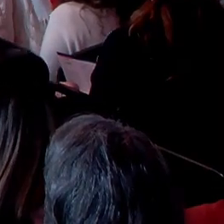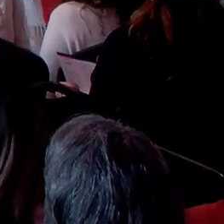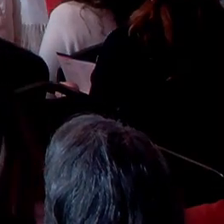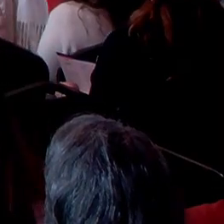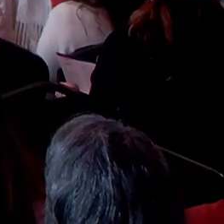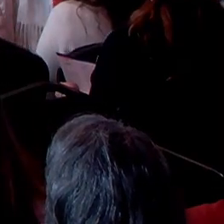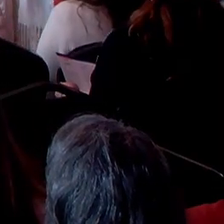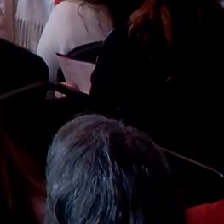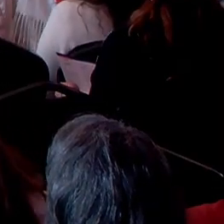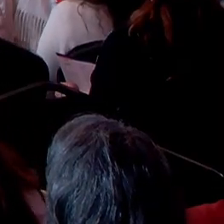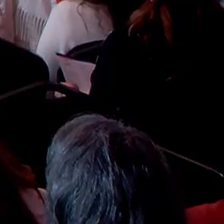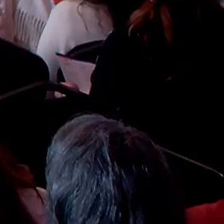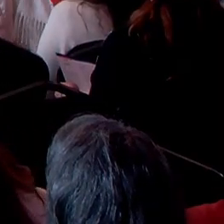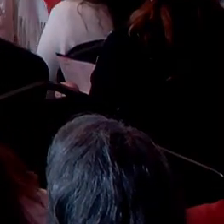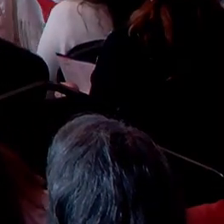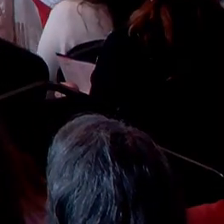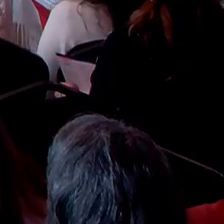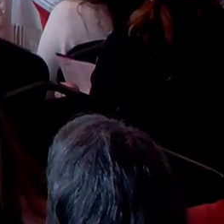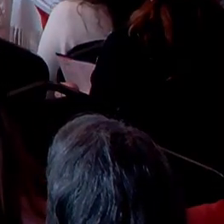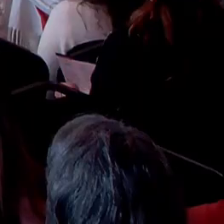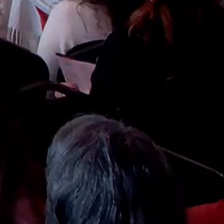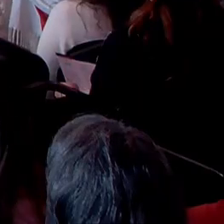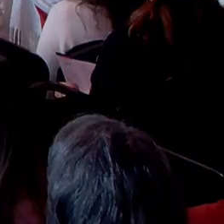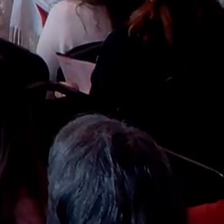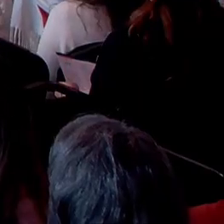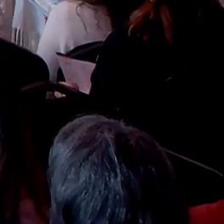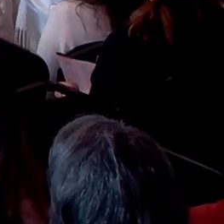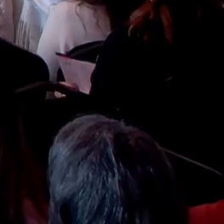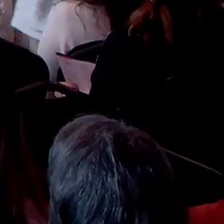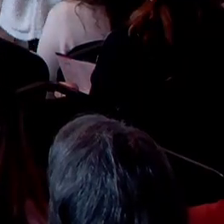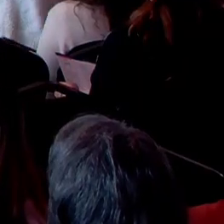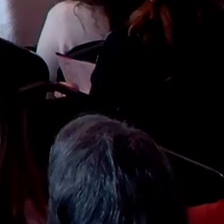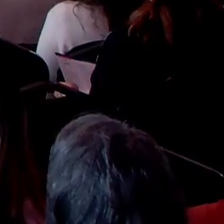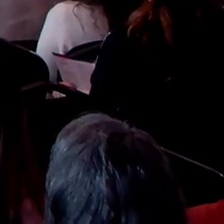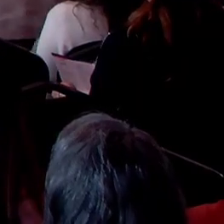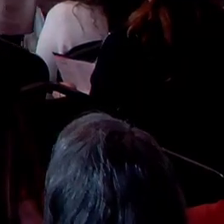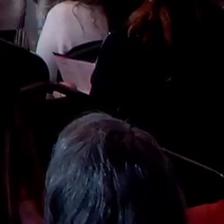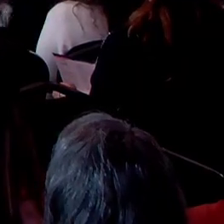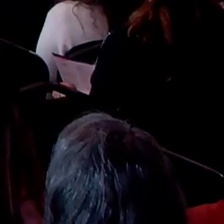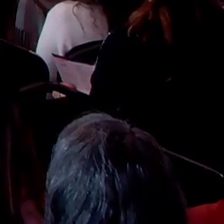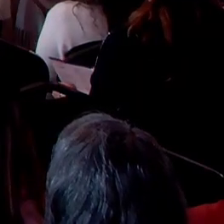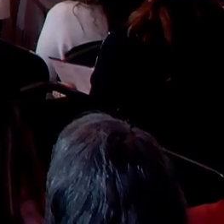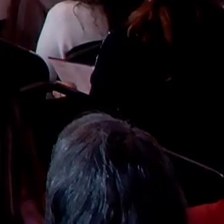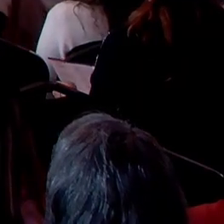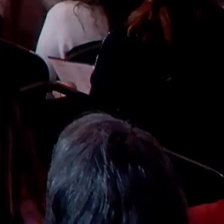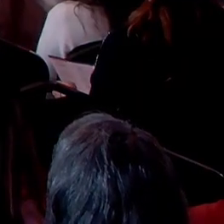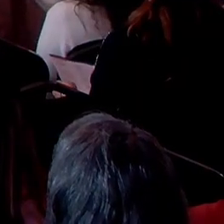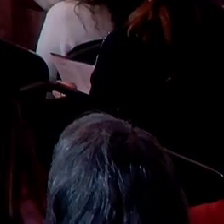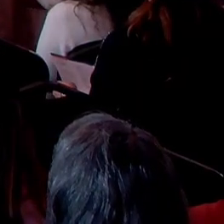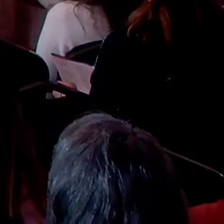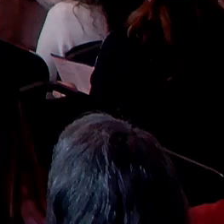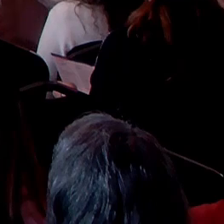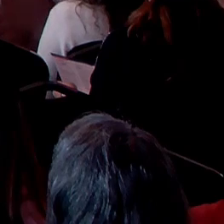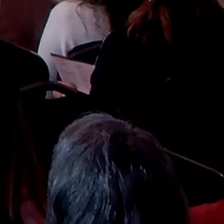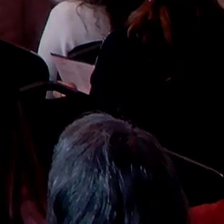pedir a los compañeros que están manejando el tiempo ahí que nos ayuden con el contador, así nos organizamos. ¿Sí? Bueno, buen panel, muchas